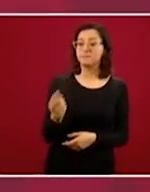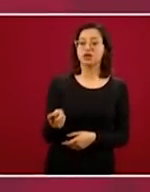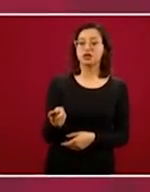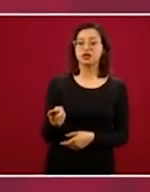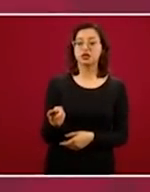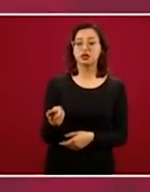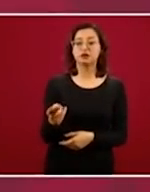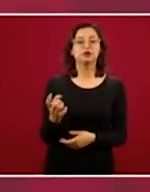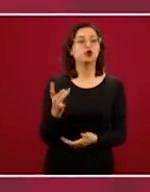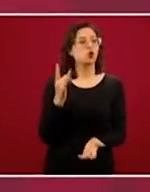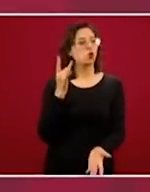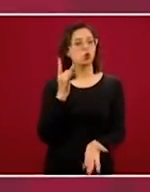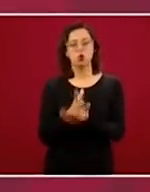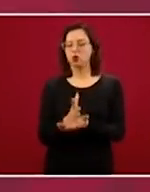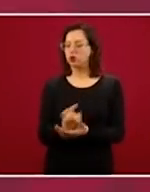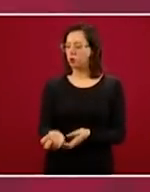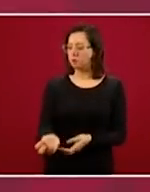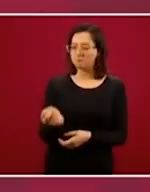ahora